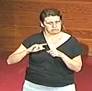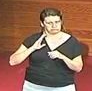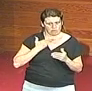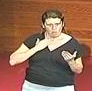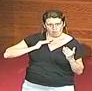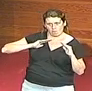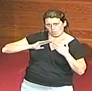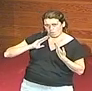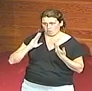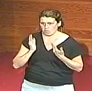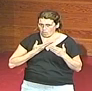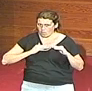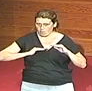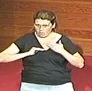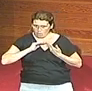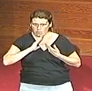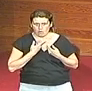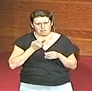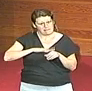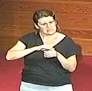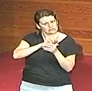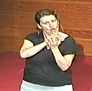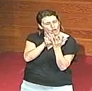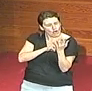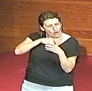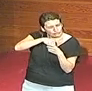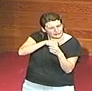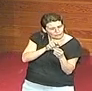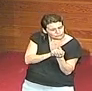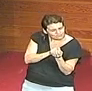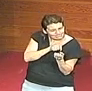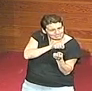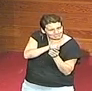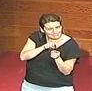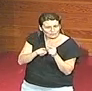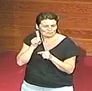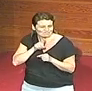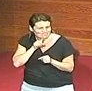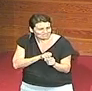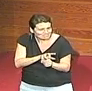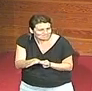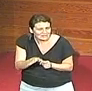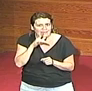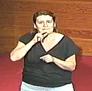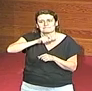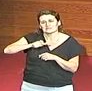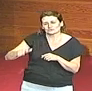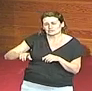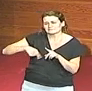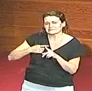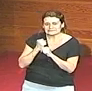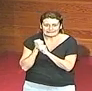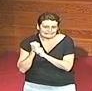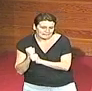empezaban a indexar los contenidos y empezaba la gente a depender en mayor medida